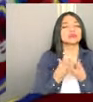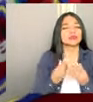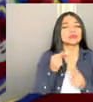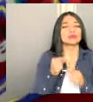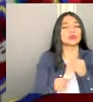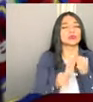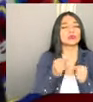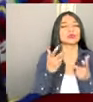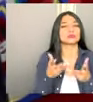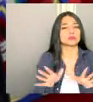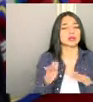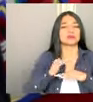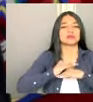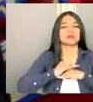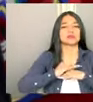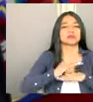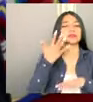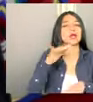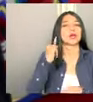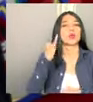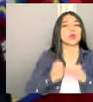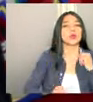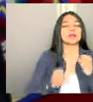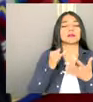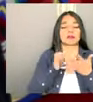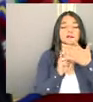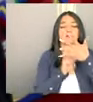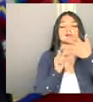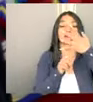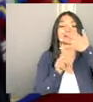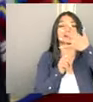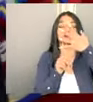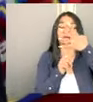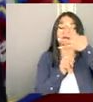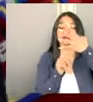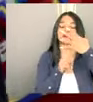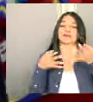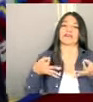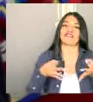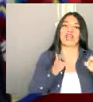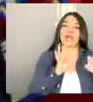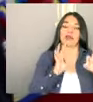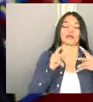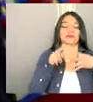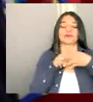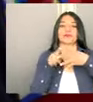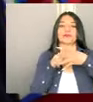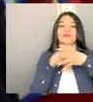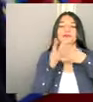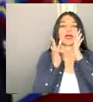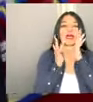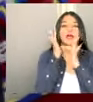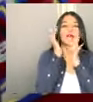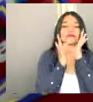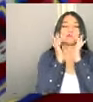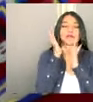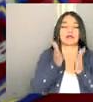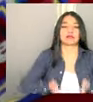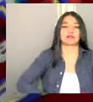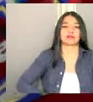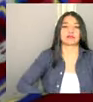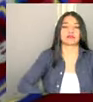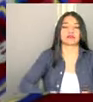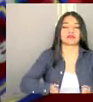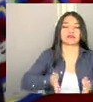Ya empezará la última semana de febrero a abrir las calles, la